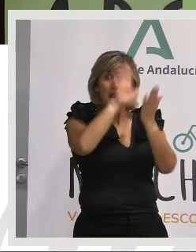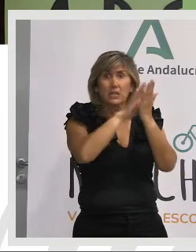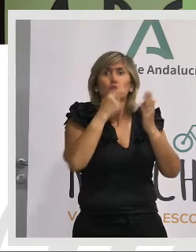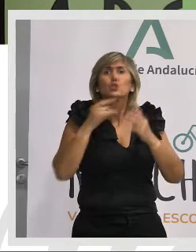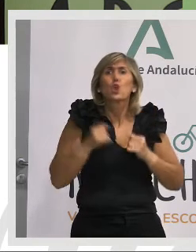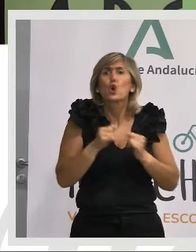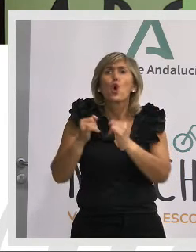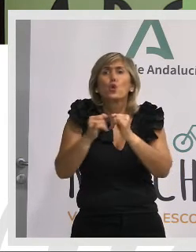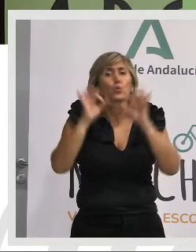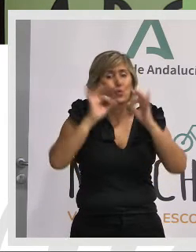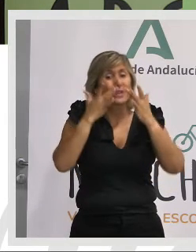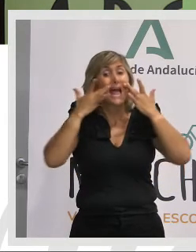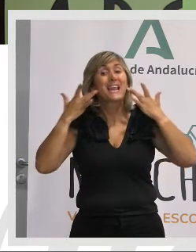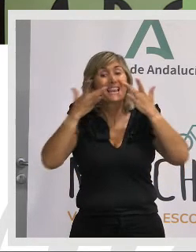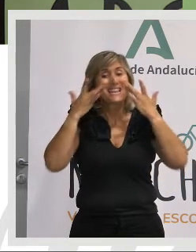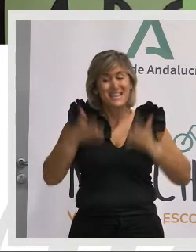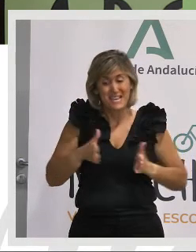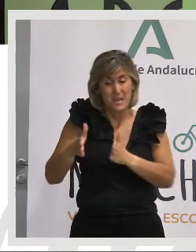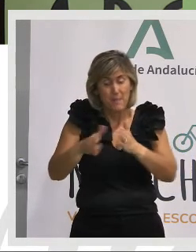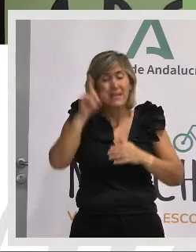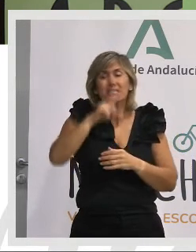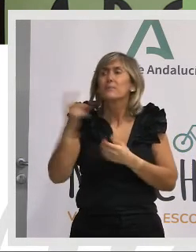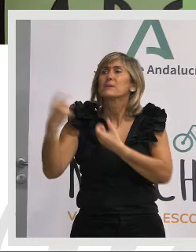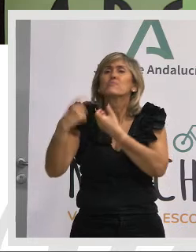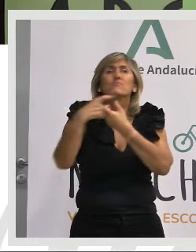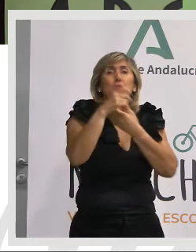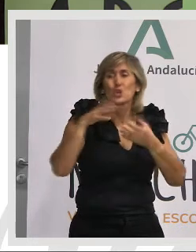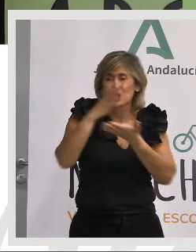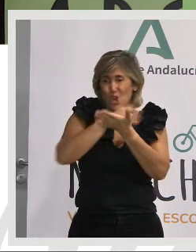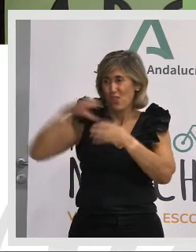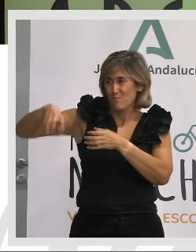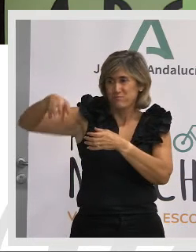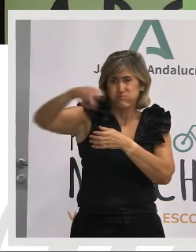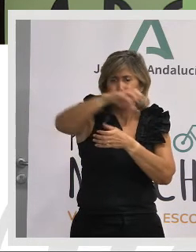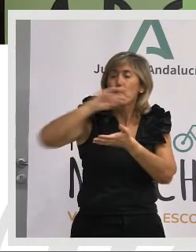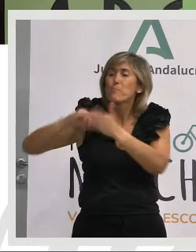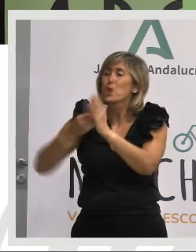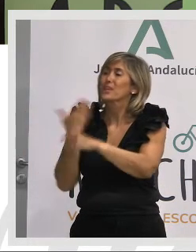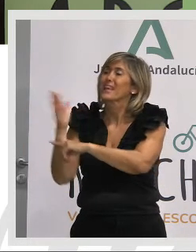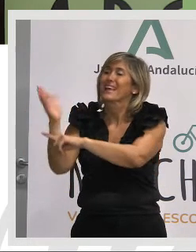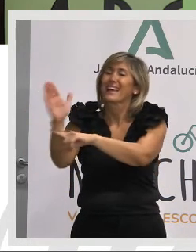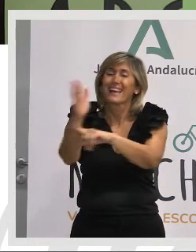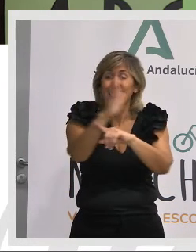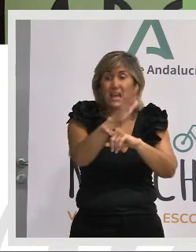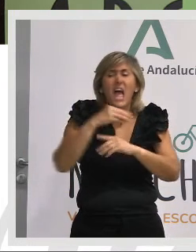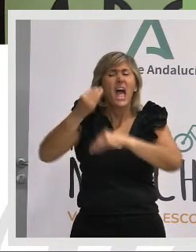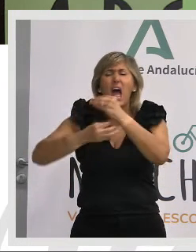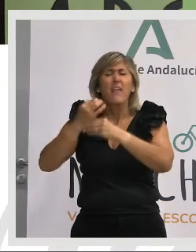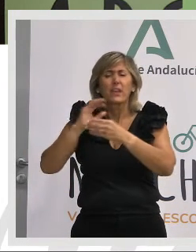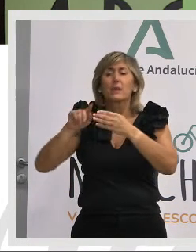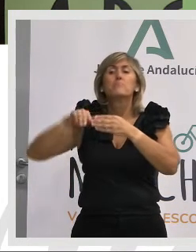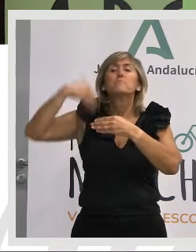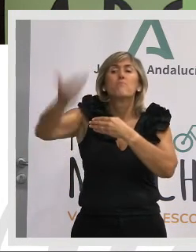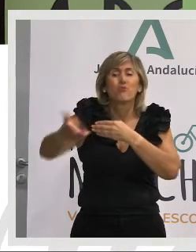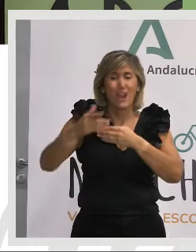movilidad sostenible, la implicación de las instituciones locales a través de proyectos que traspasan los muros del centro